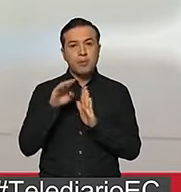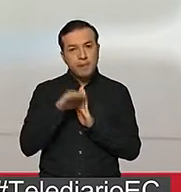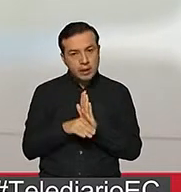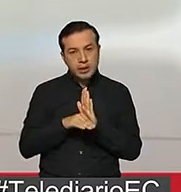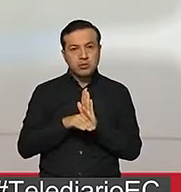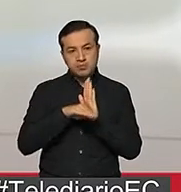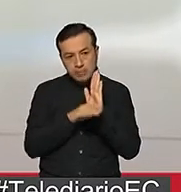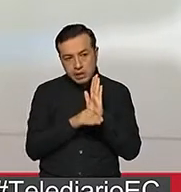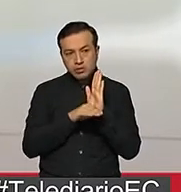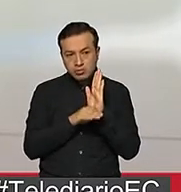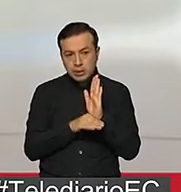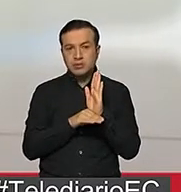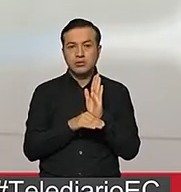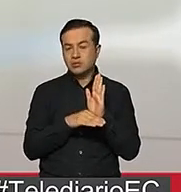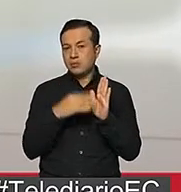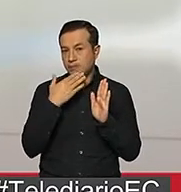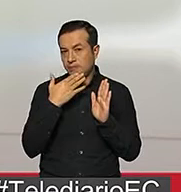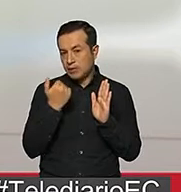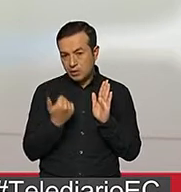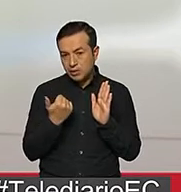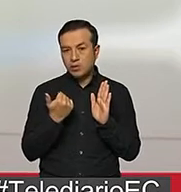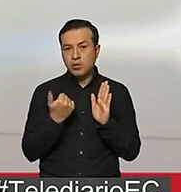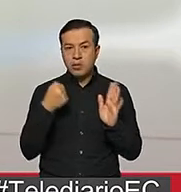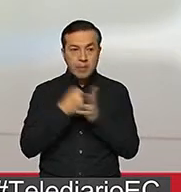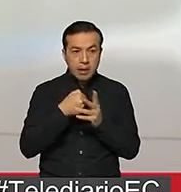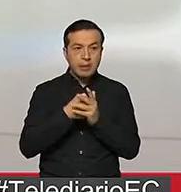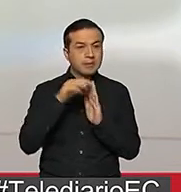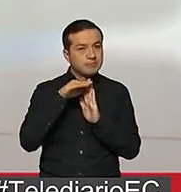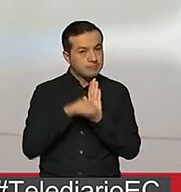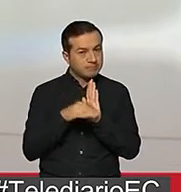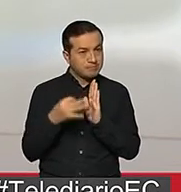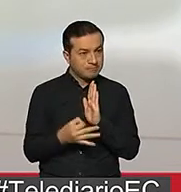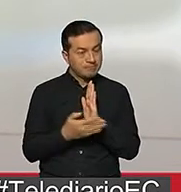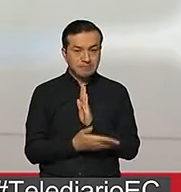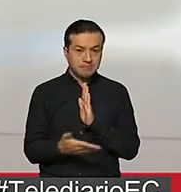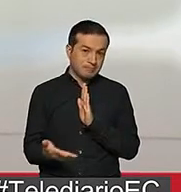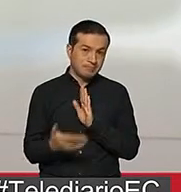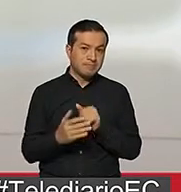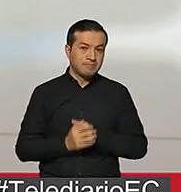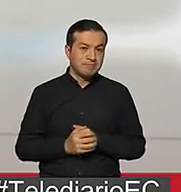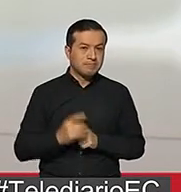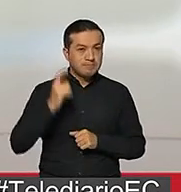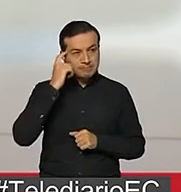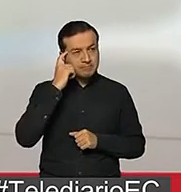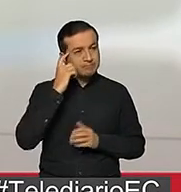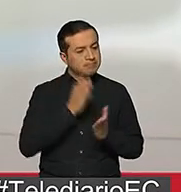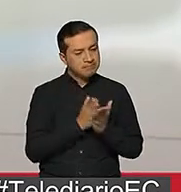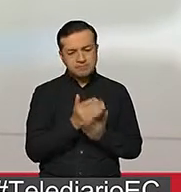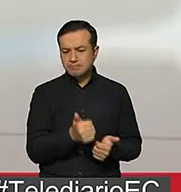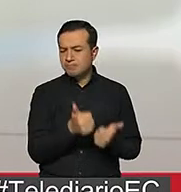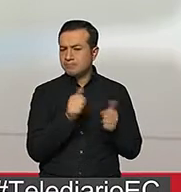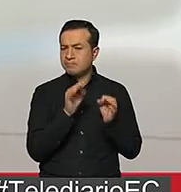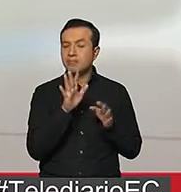un poco más del 50% que estamos y obtener entonces creo que vamos por muy buen camino